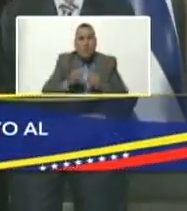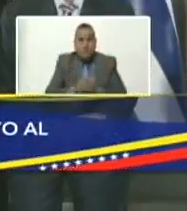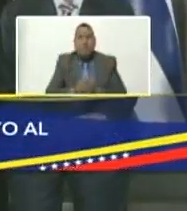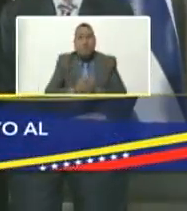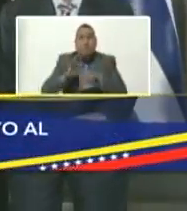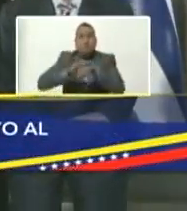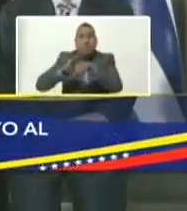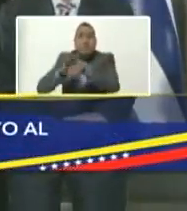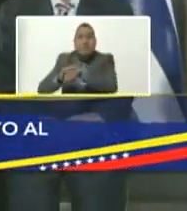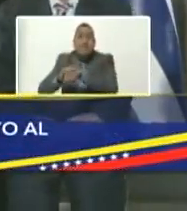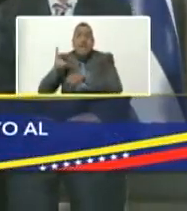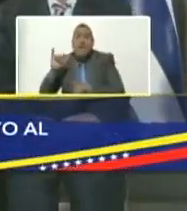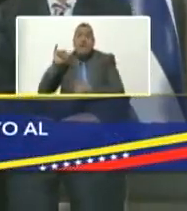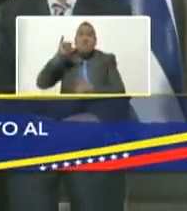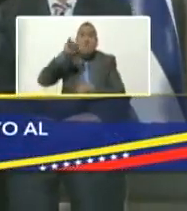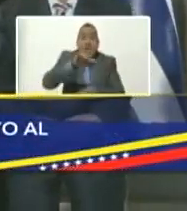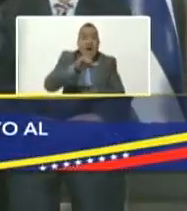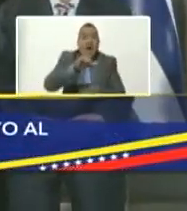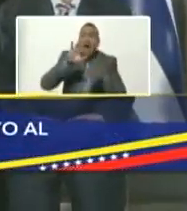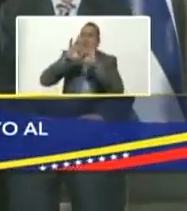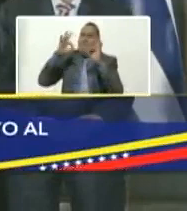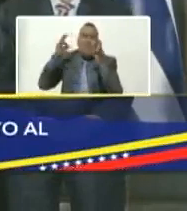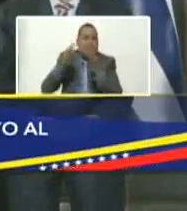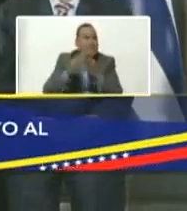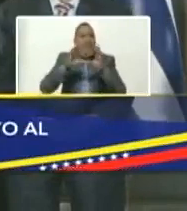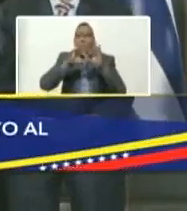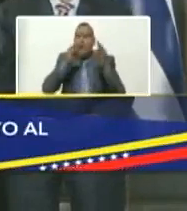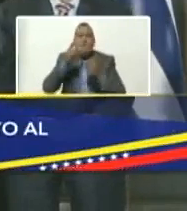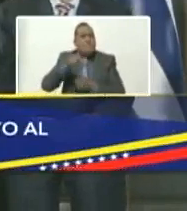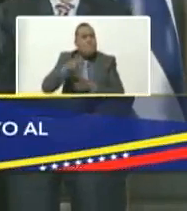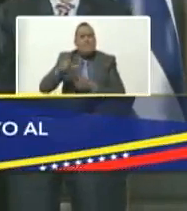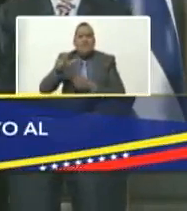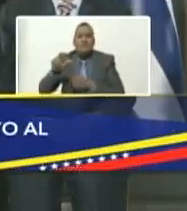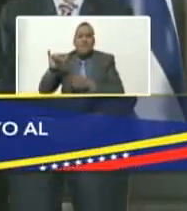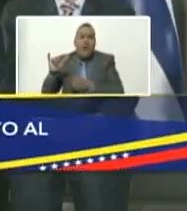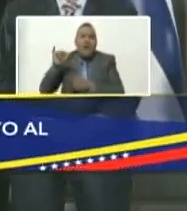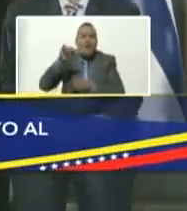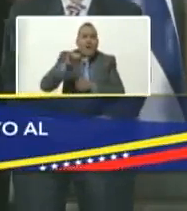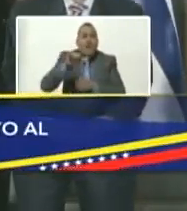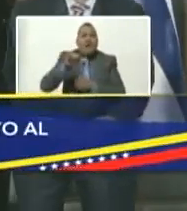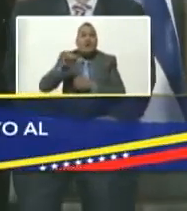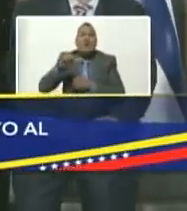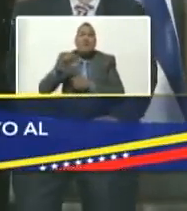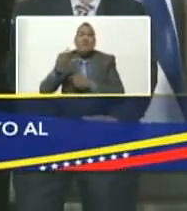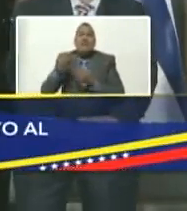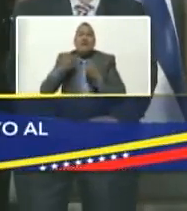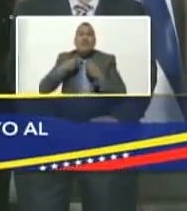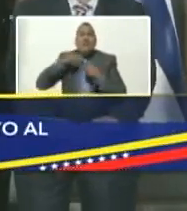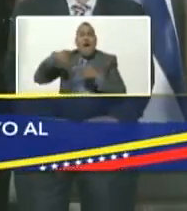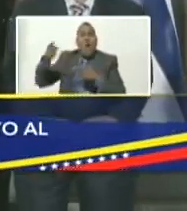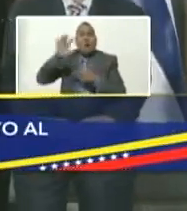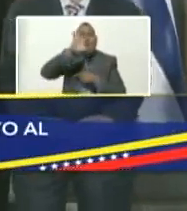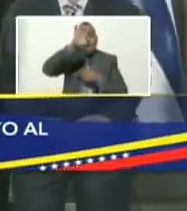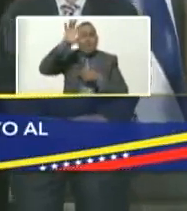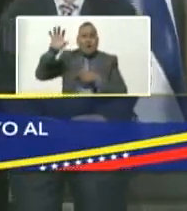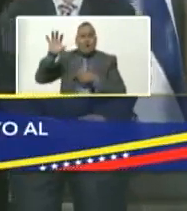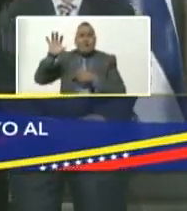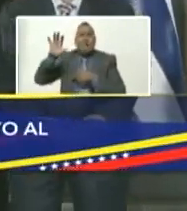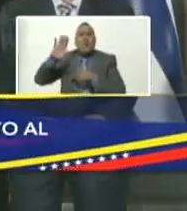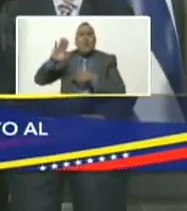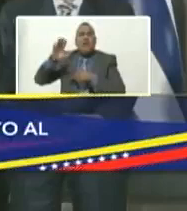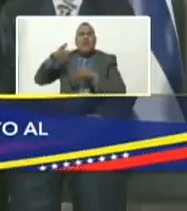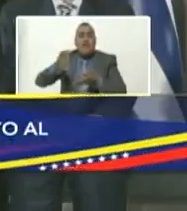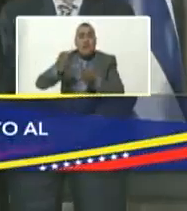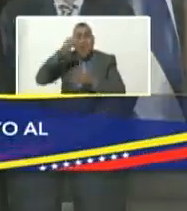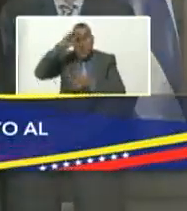anunció los viajes de miles de familias o personas de nacionalidad cubana que viven en el exterior, y bueno,